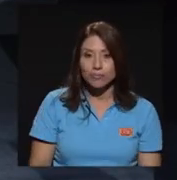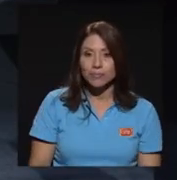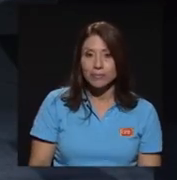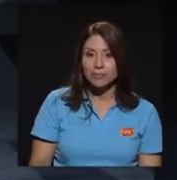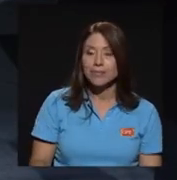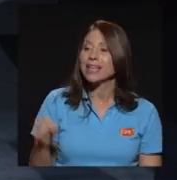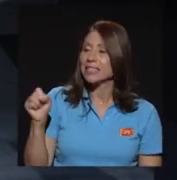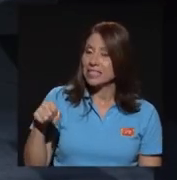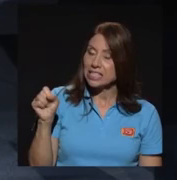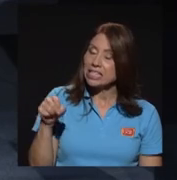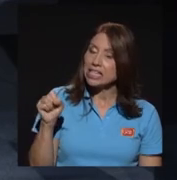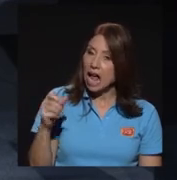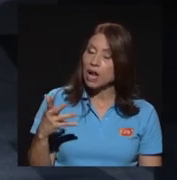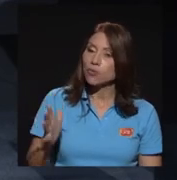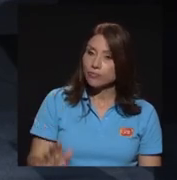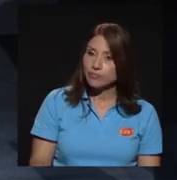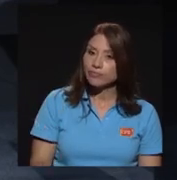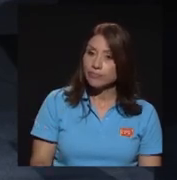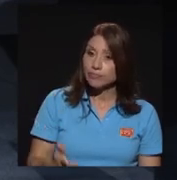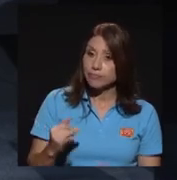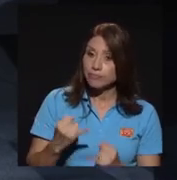seguramente como de dos minutos